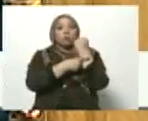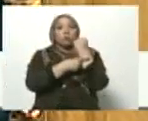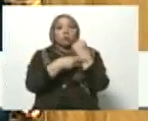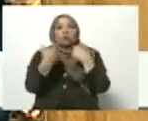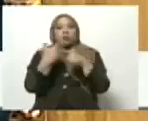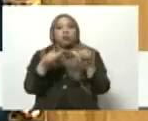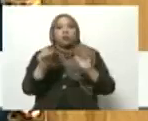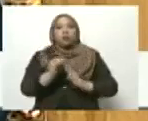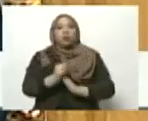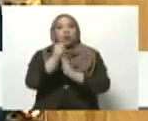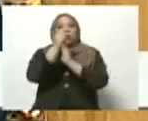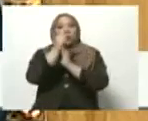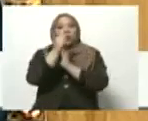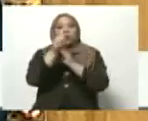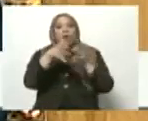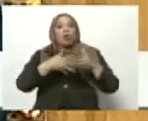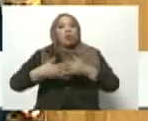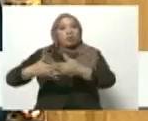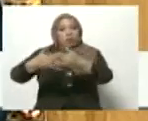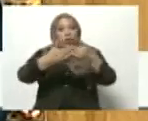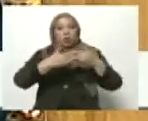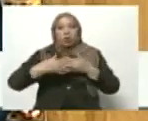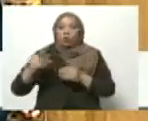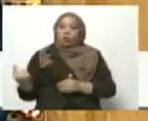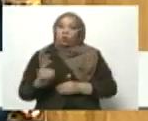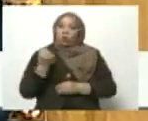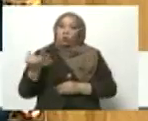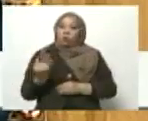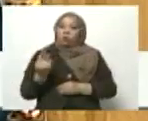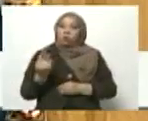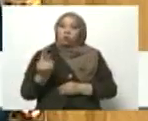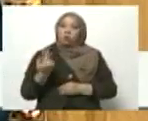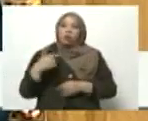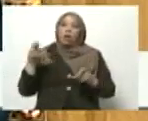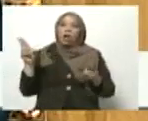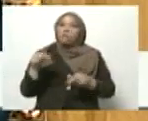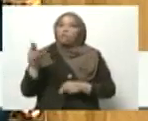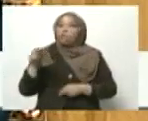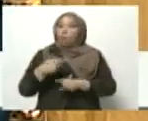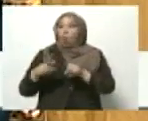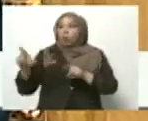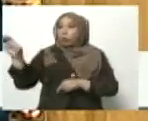su lealtad exclusiva solo a los Estados Unidos y a más nadie,